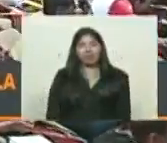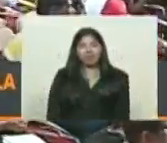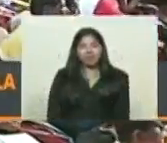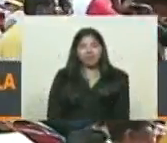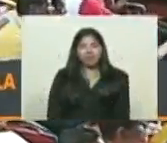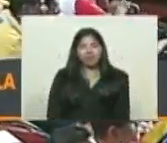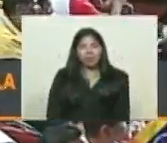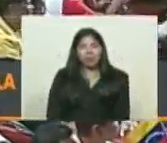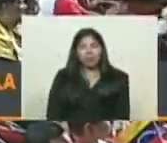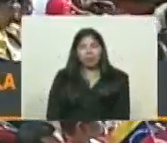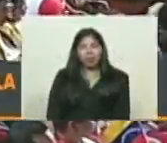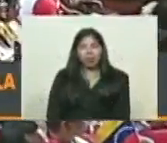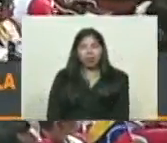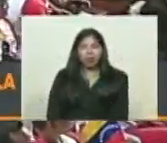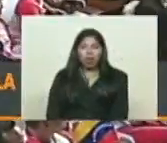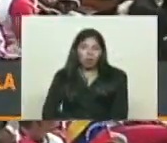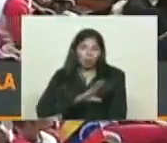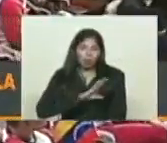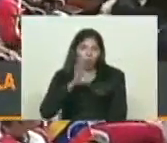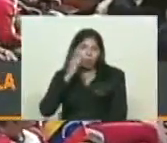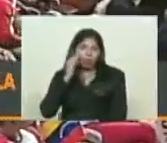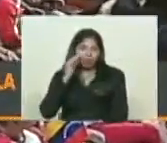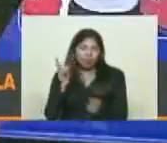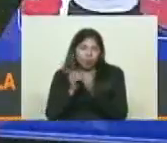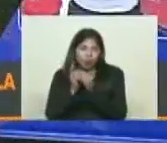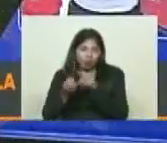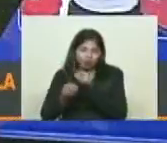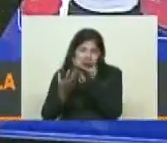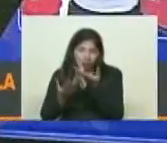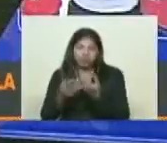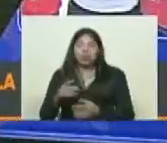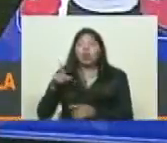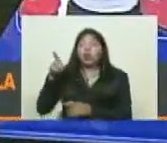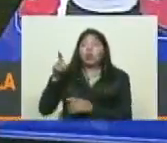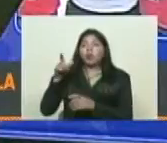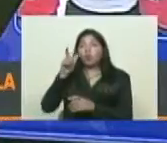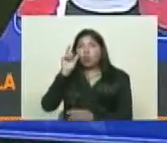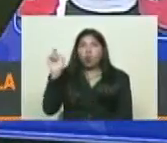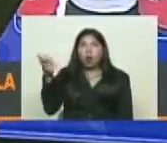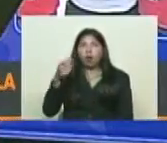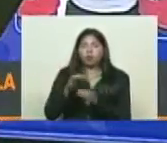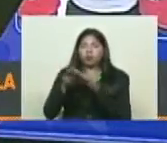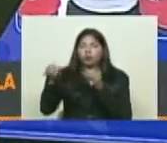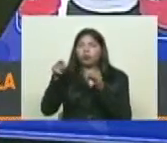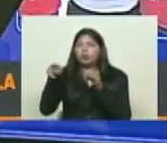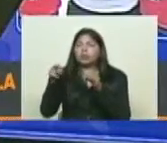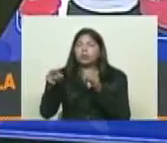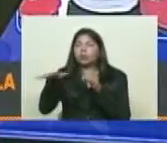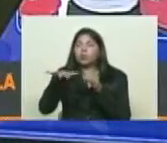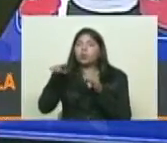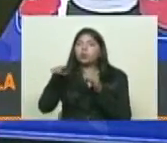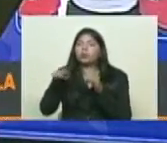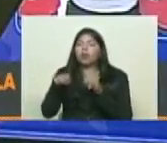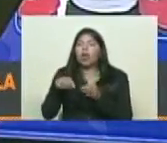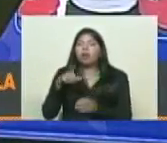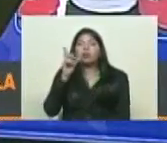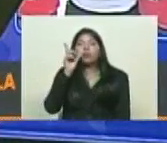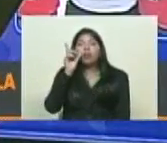Una anécdota que yo viví fue en el estado Guárico, en el municipio Juan Germán Rocio, donde una señora,